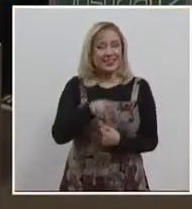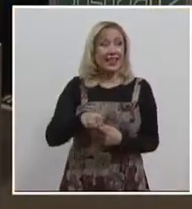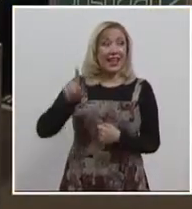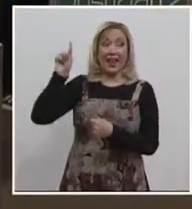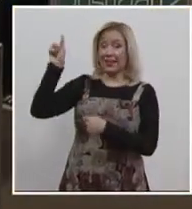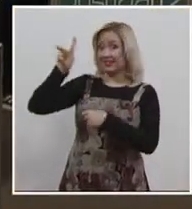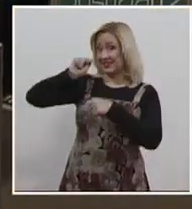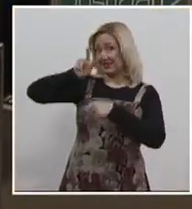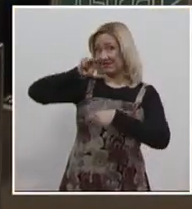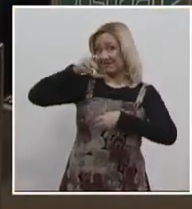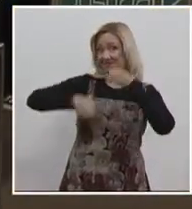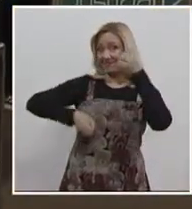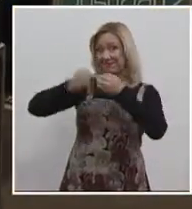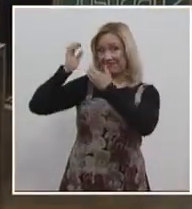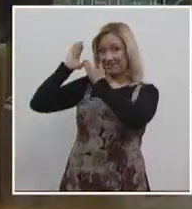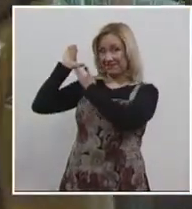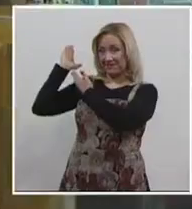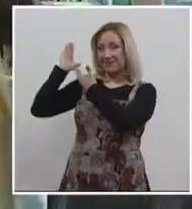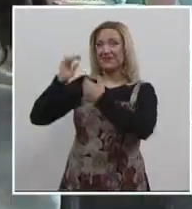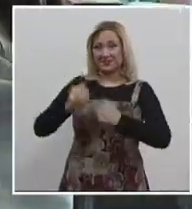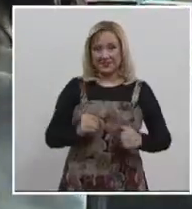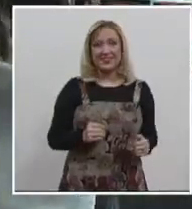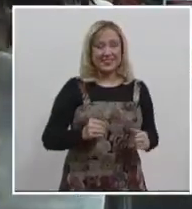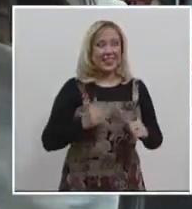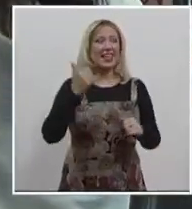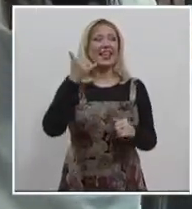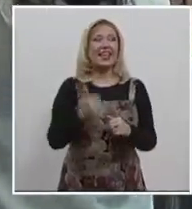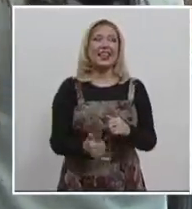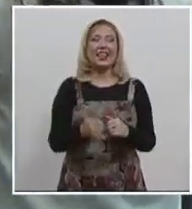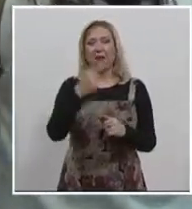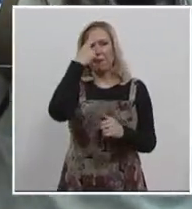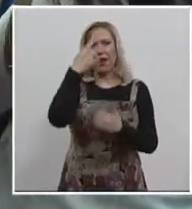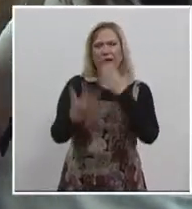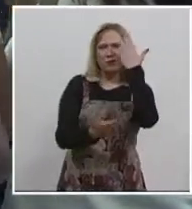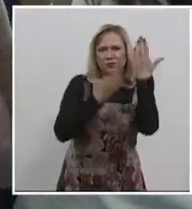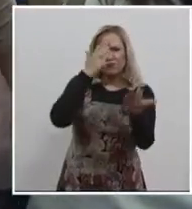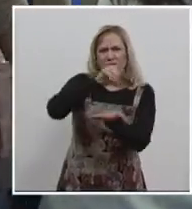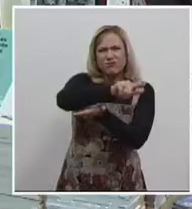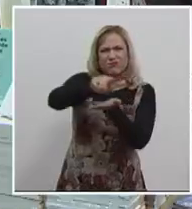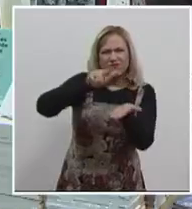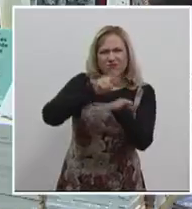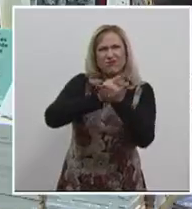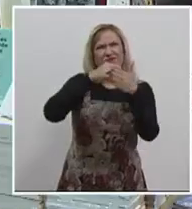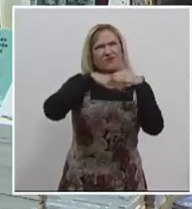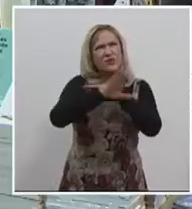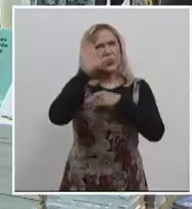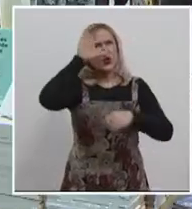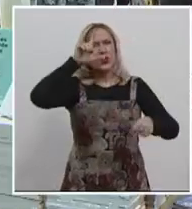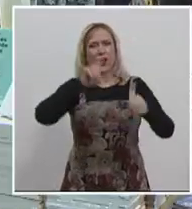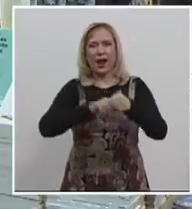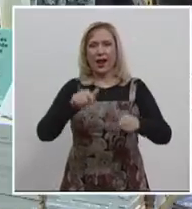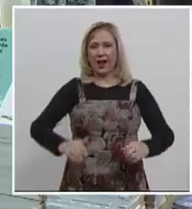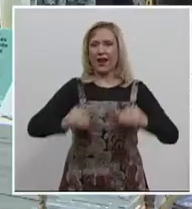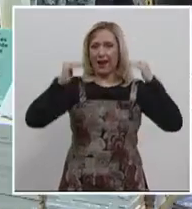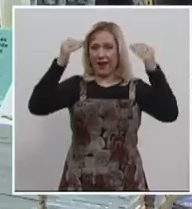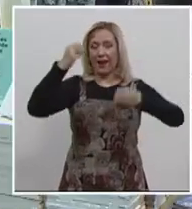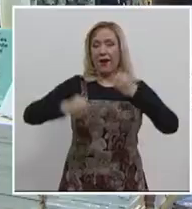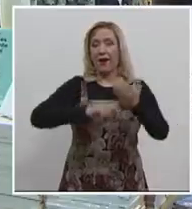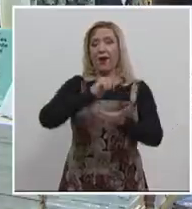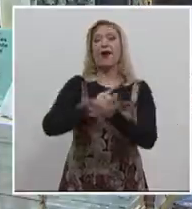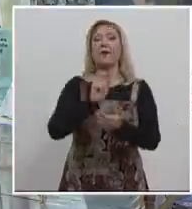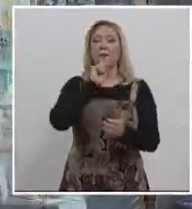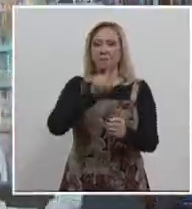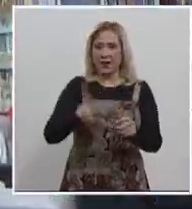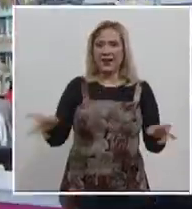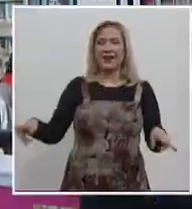canal del Poder Judicial de la Federación y las Casas de la Cultura Jurídica de la Suprema Corte participan en esta feria que estará abierta